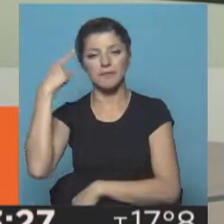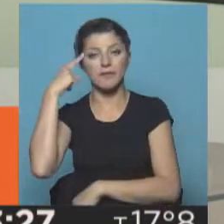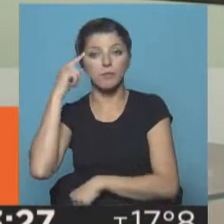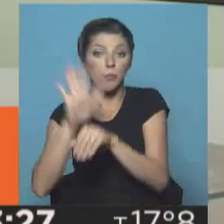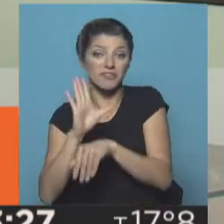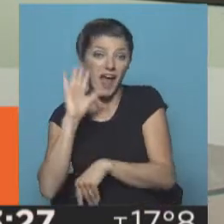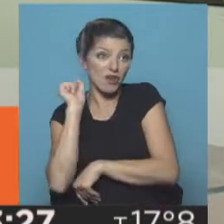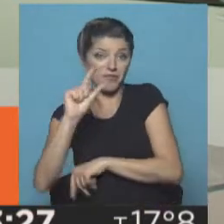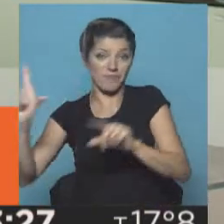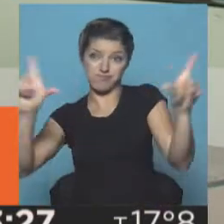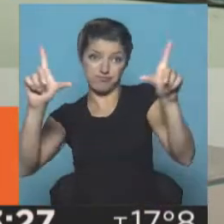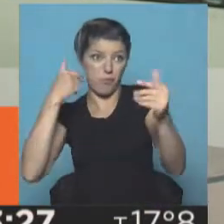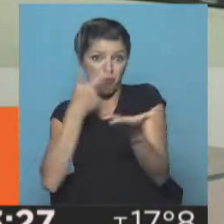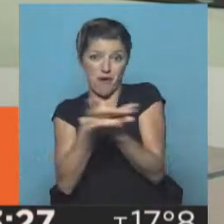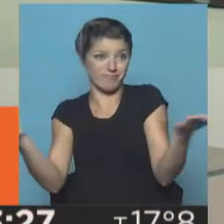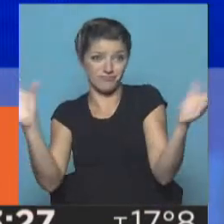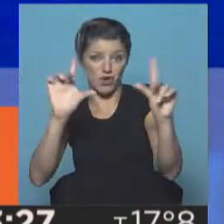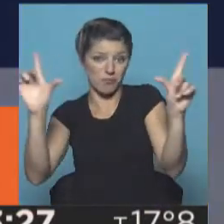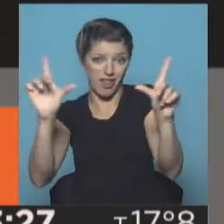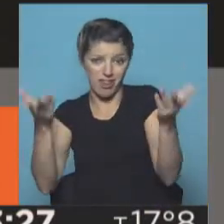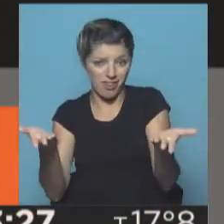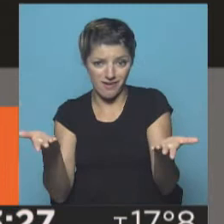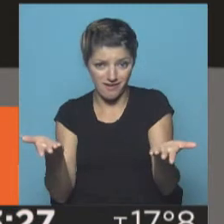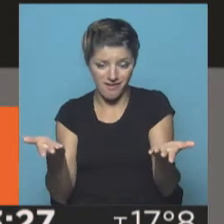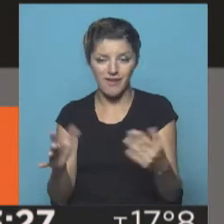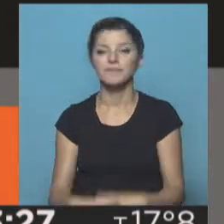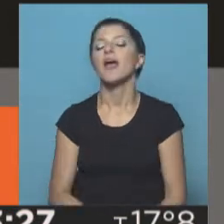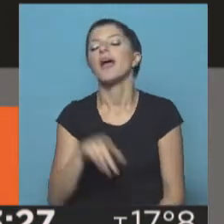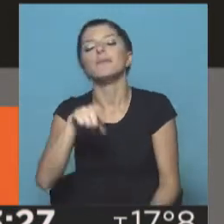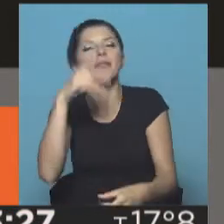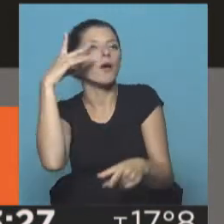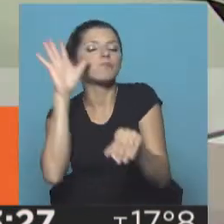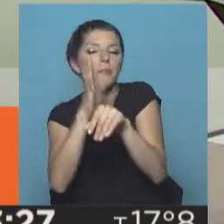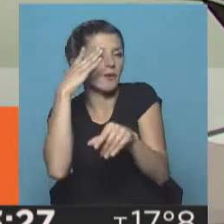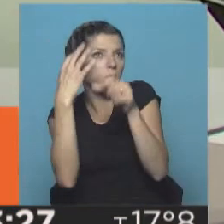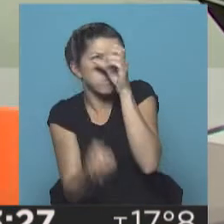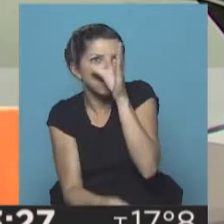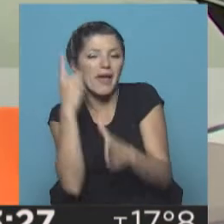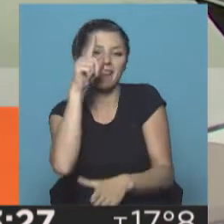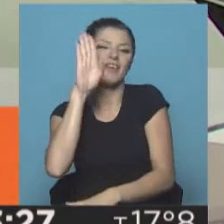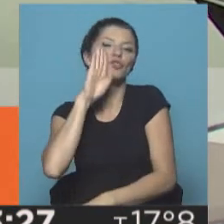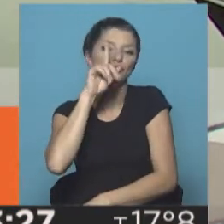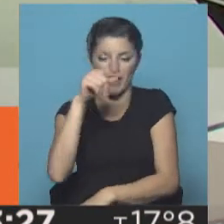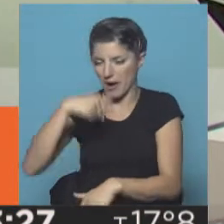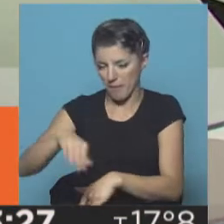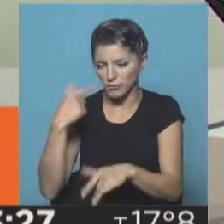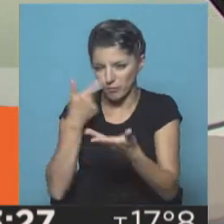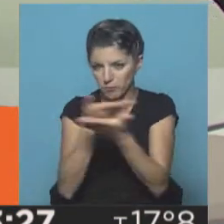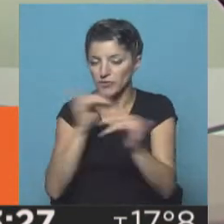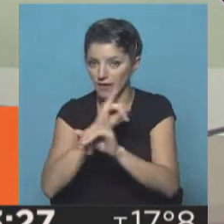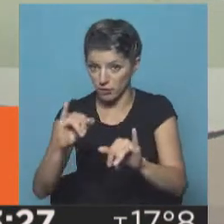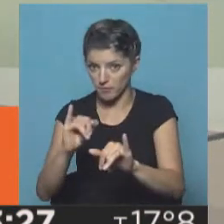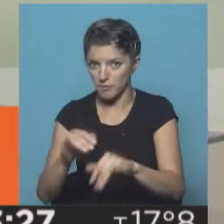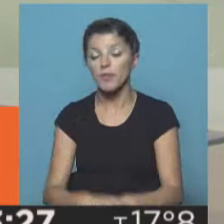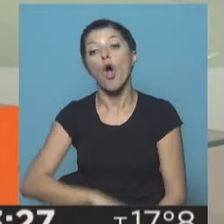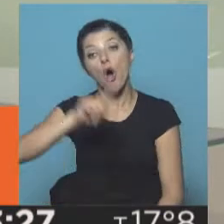que es lo que es al final, porque el debate, que es algo casi un invento norteamericano, Que ahora vamos a ver un informe sobre eso. Vamos a ver un informe sobre eso, exportado a muchos